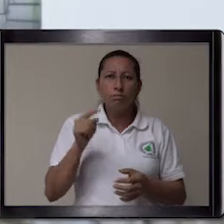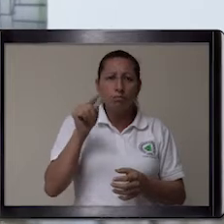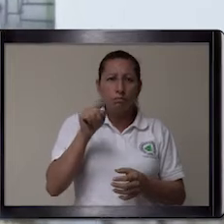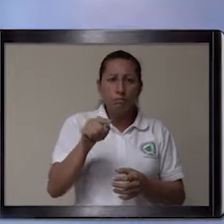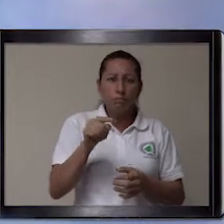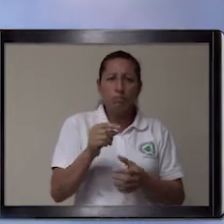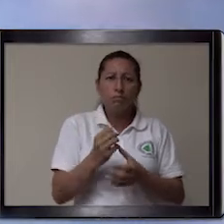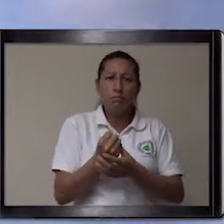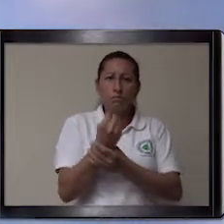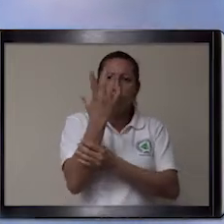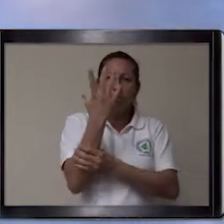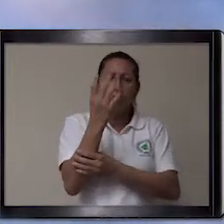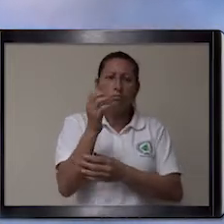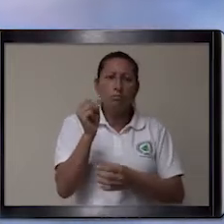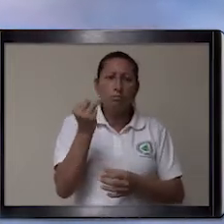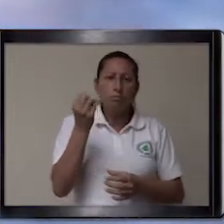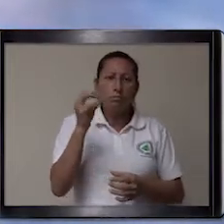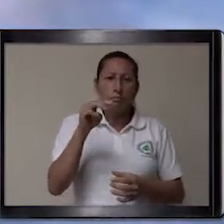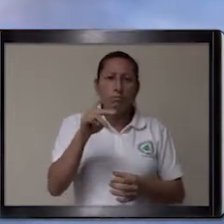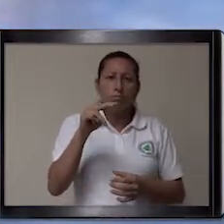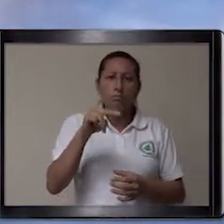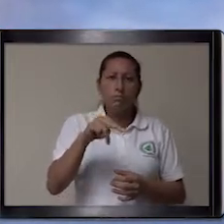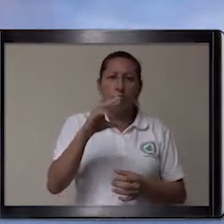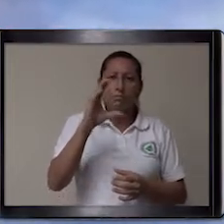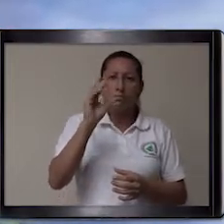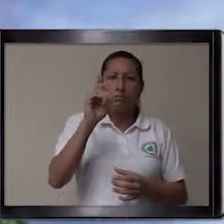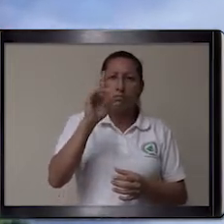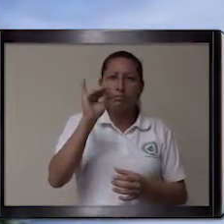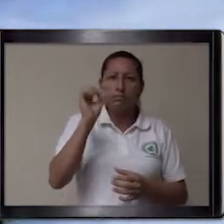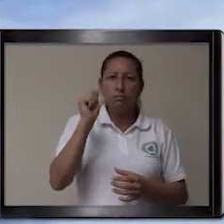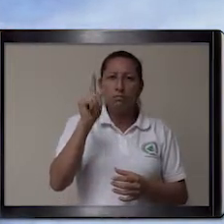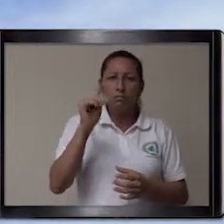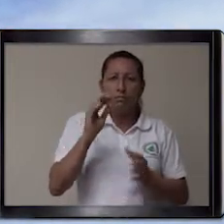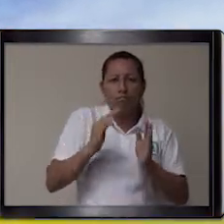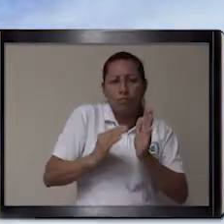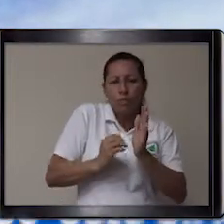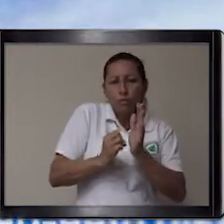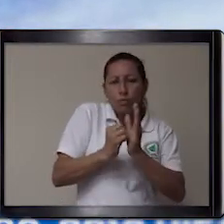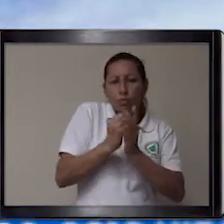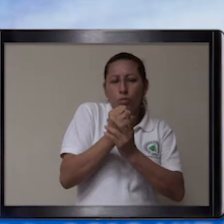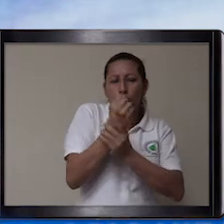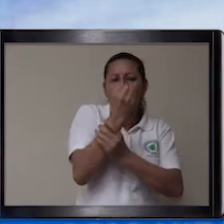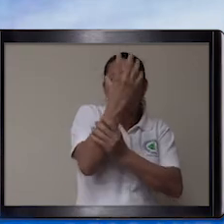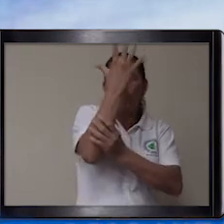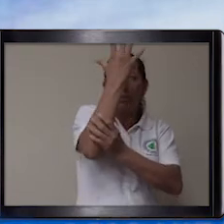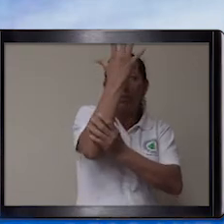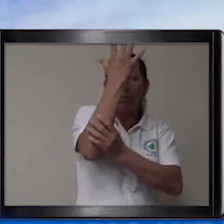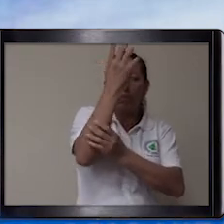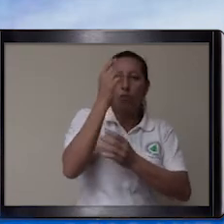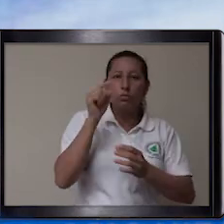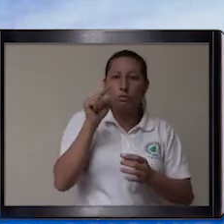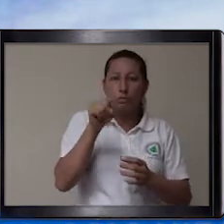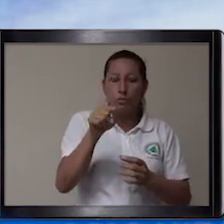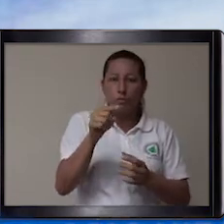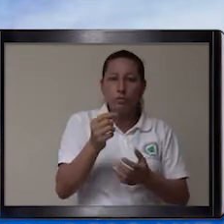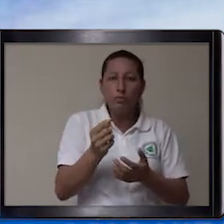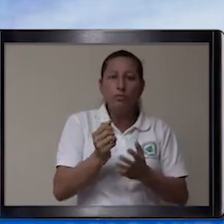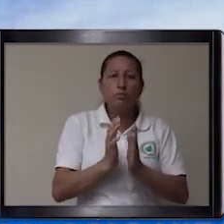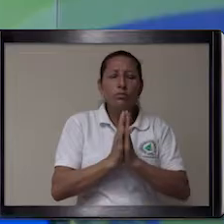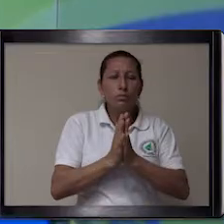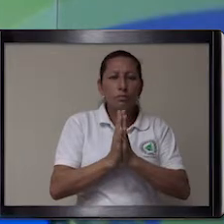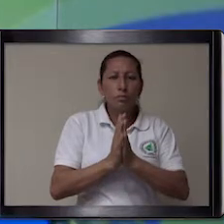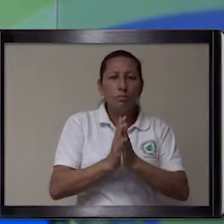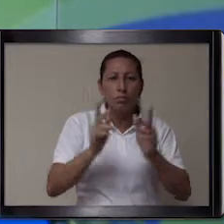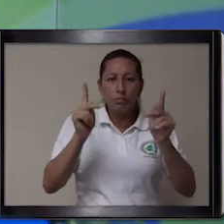por ser nuestro volcán más levantado, y también monitoreamos y ponemos a la gente a